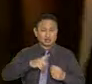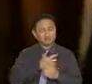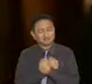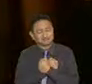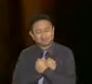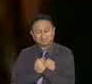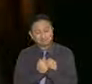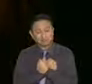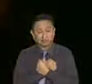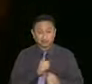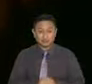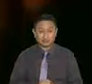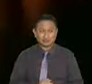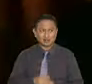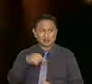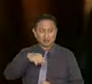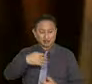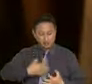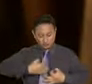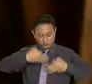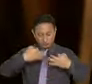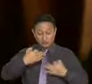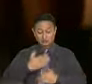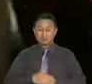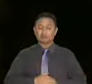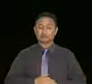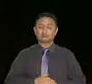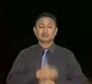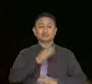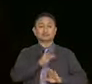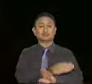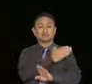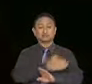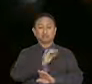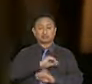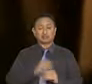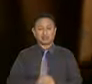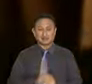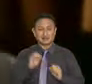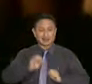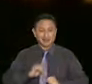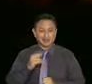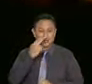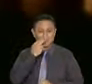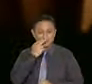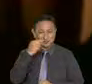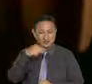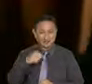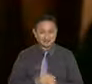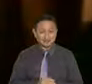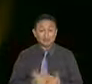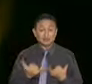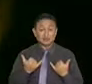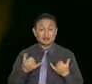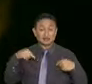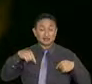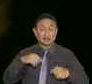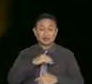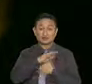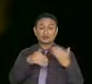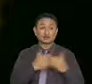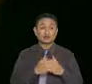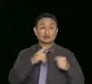fue un piropero elegante actor cantante de tangos y vacilador innato su esencia hoy forma parte